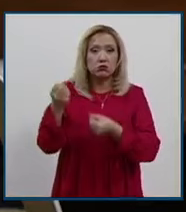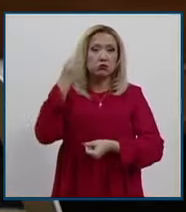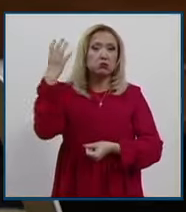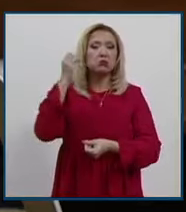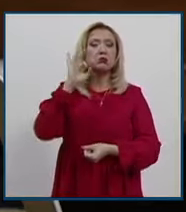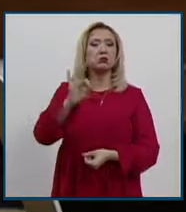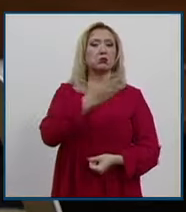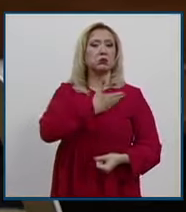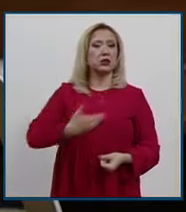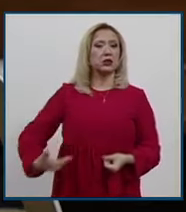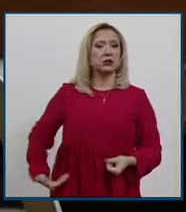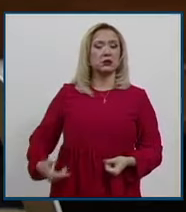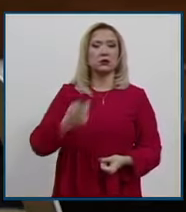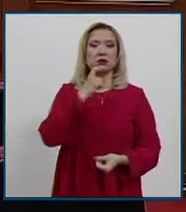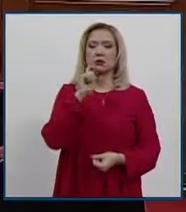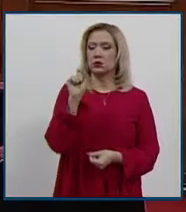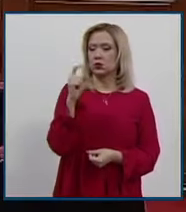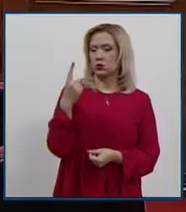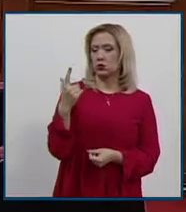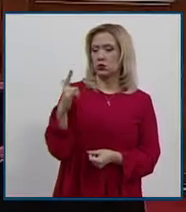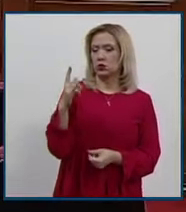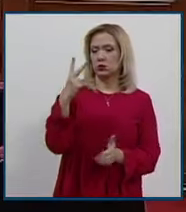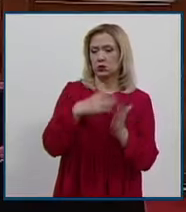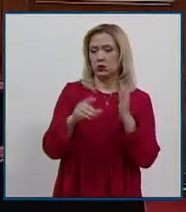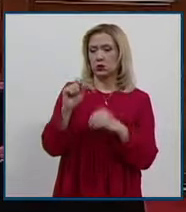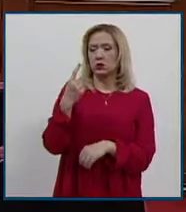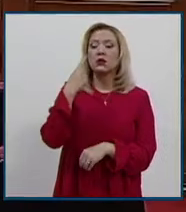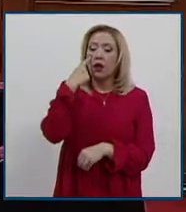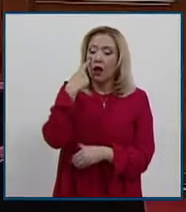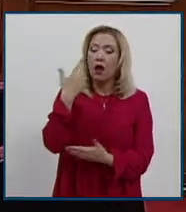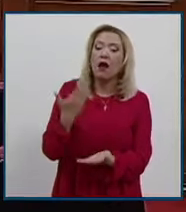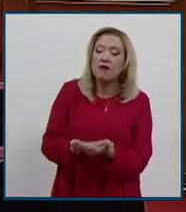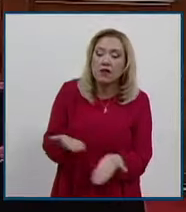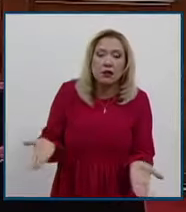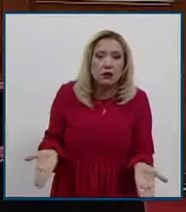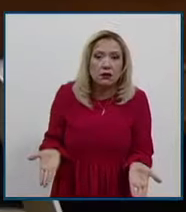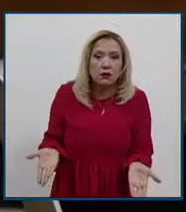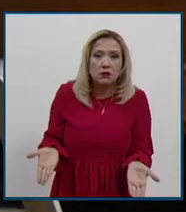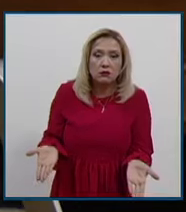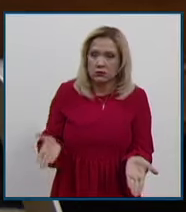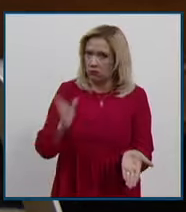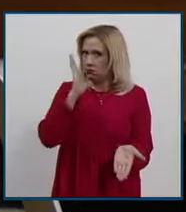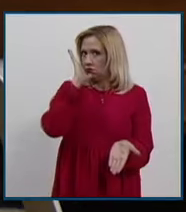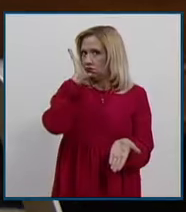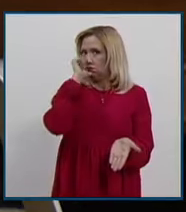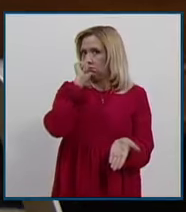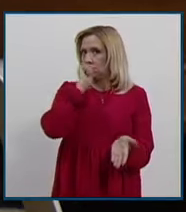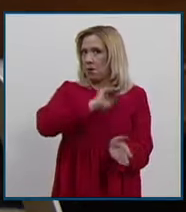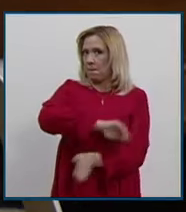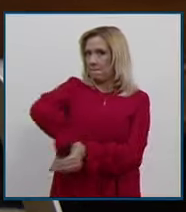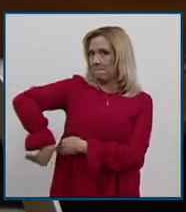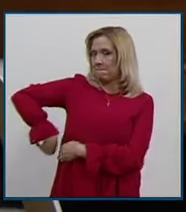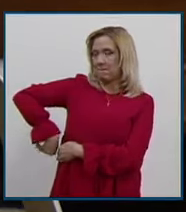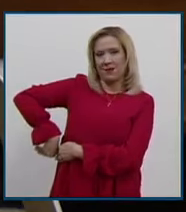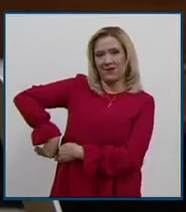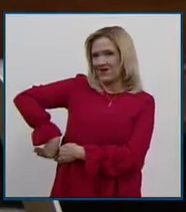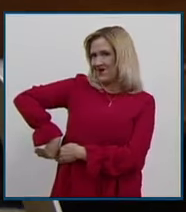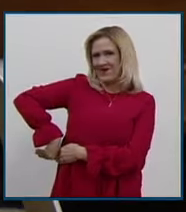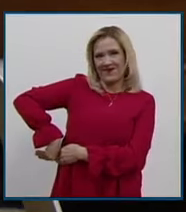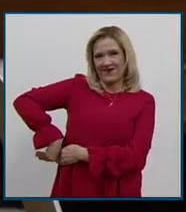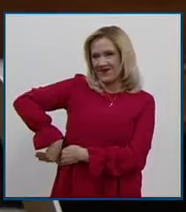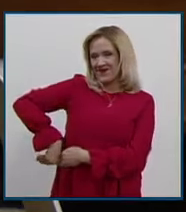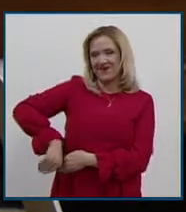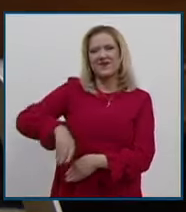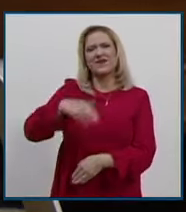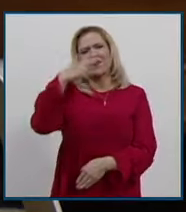del ejecutivo Federal de 21 de julio de 2021 en una sociedad democrática no puede existir información excluida sin que exista